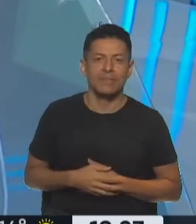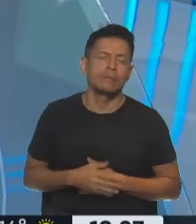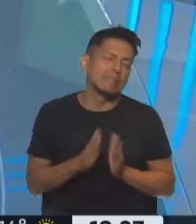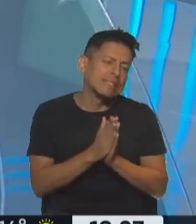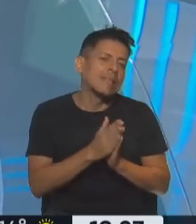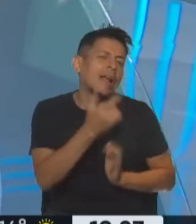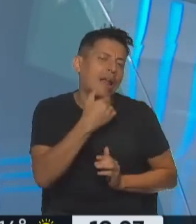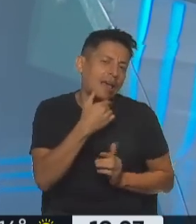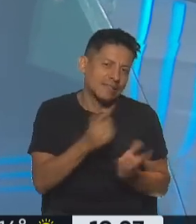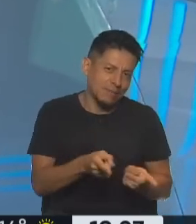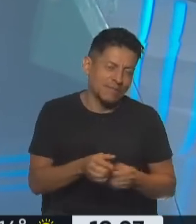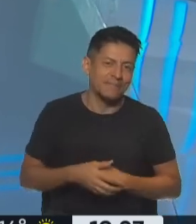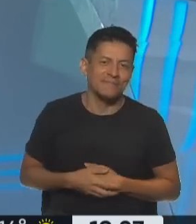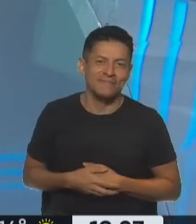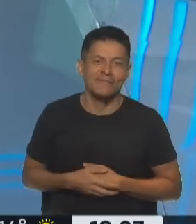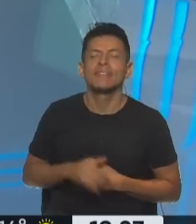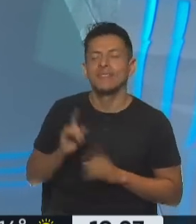me parece que... y de Racing también.